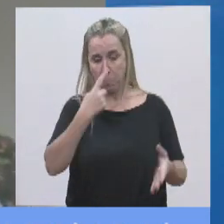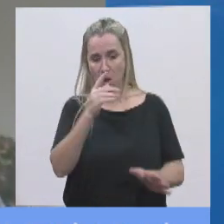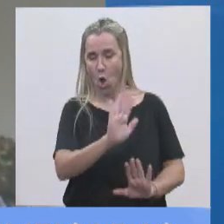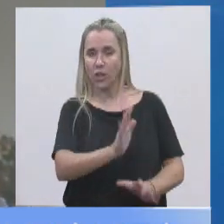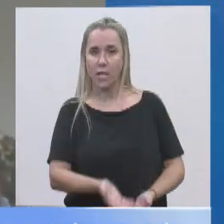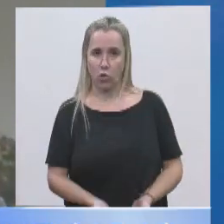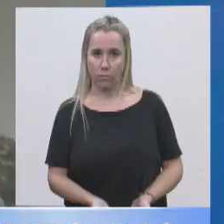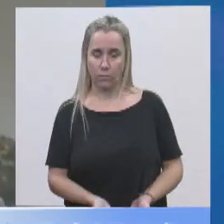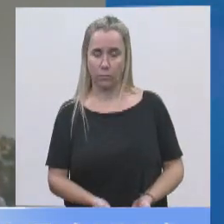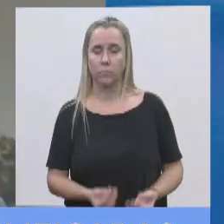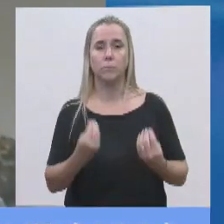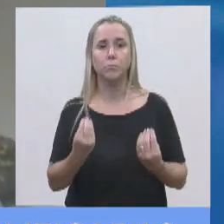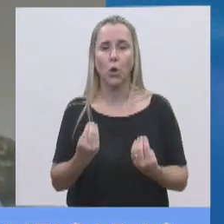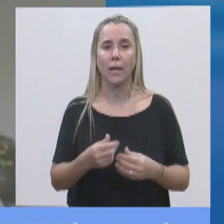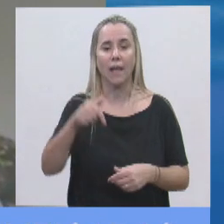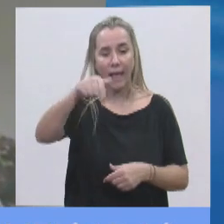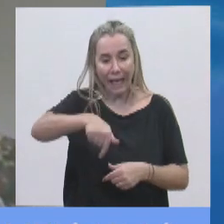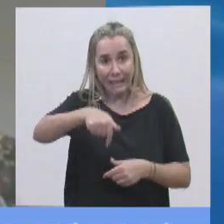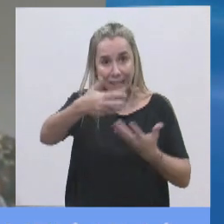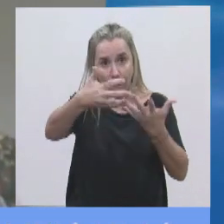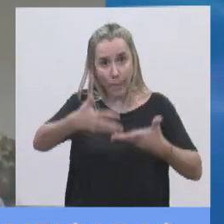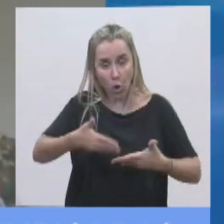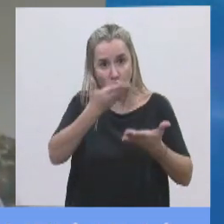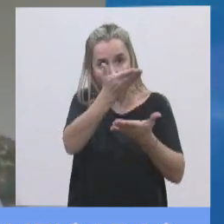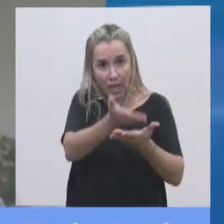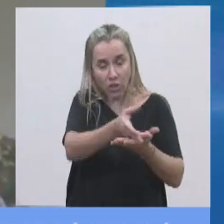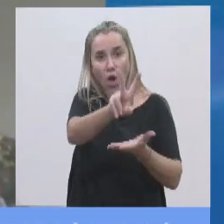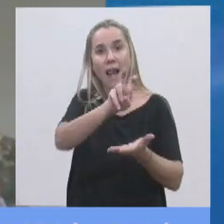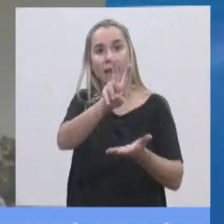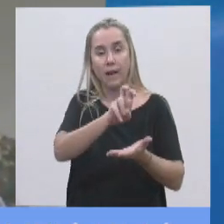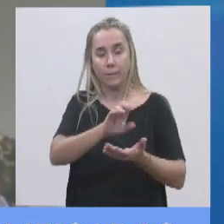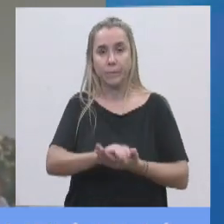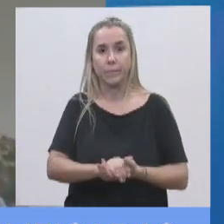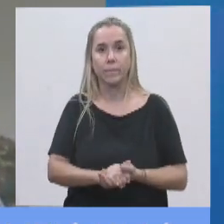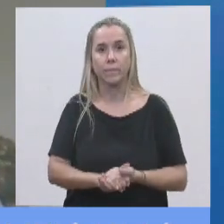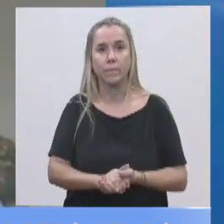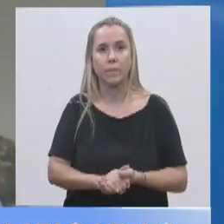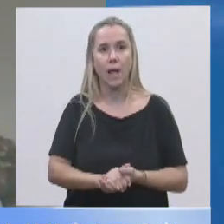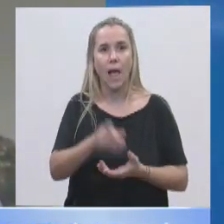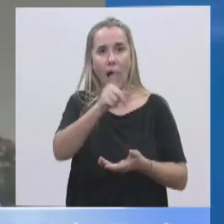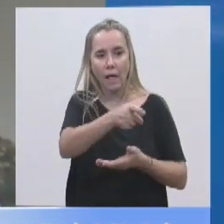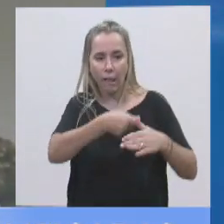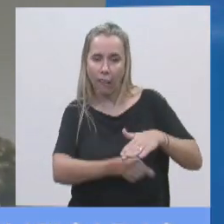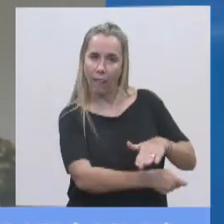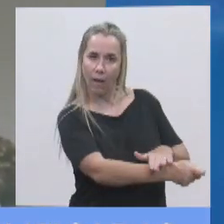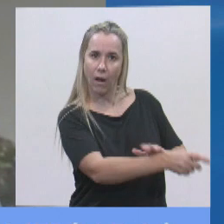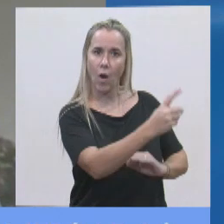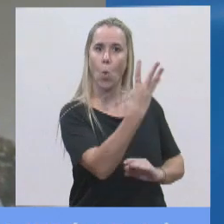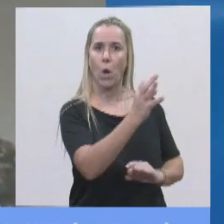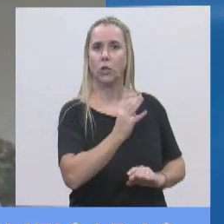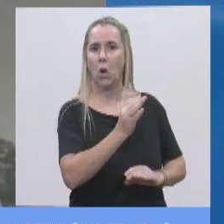Porque este proyecto de alquileres estuvo cajoneado